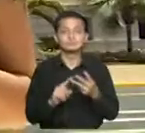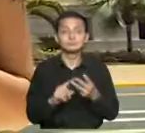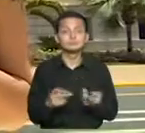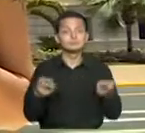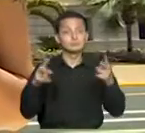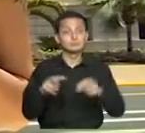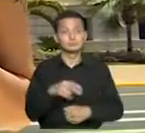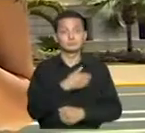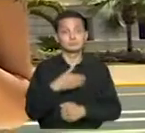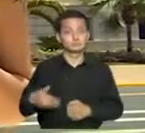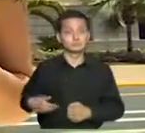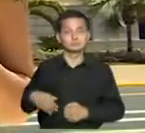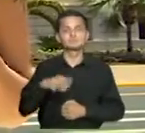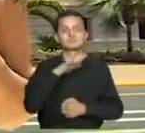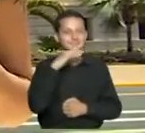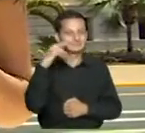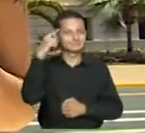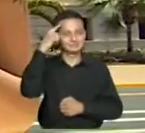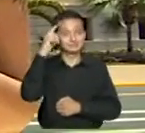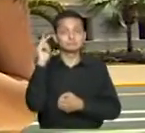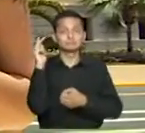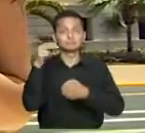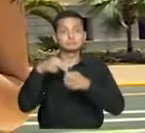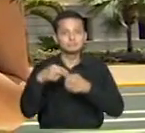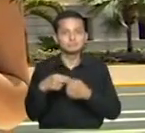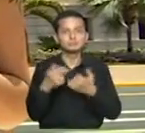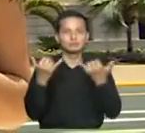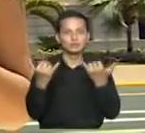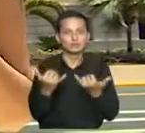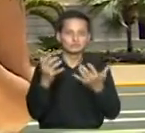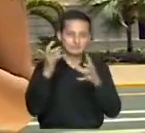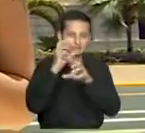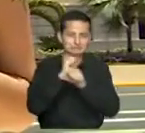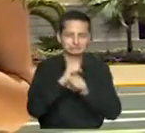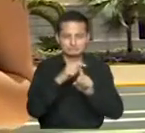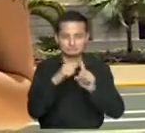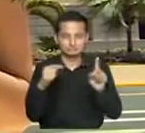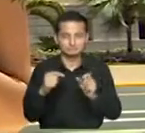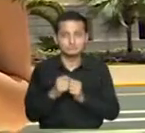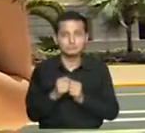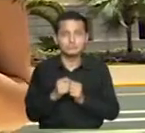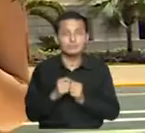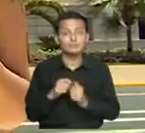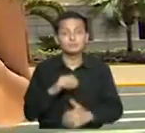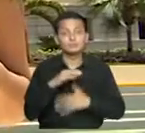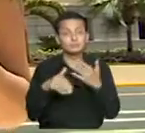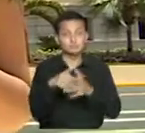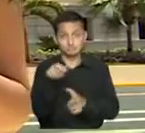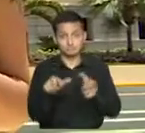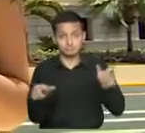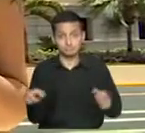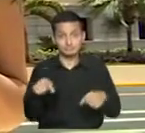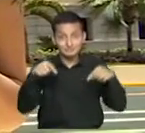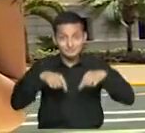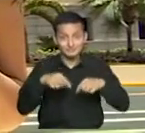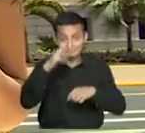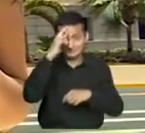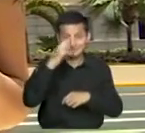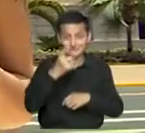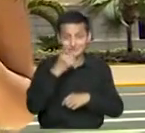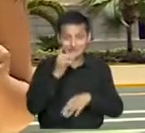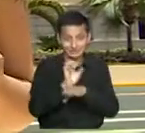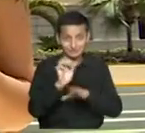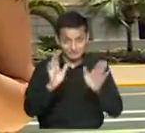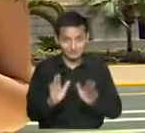el presidente Rafael Correa llegará esta medianoche. Sobre esta visita, los residentes ecuatorianos aquí en República